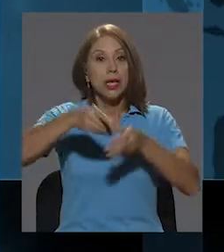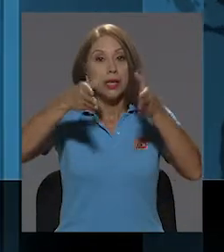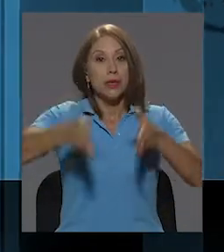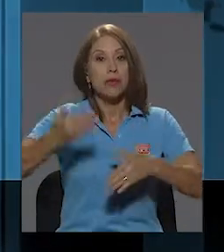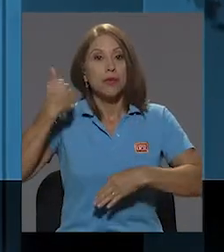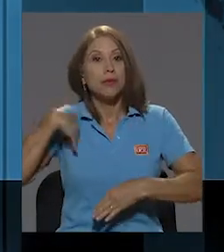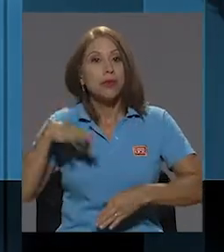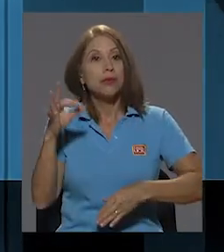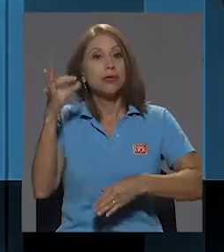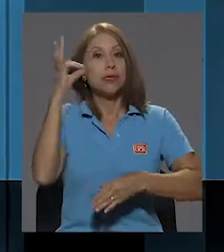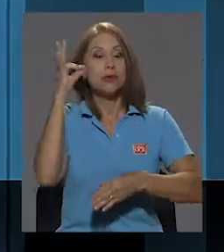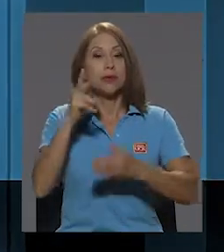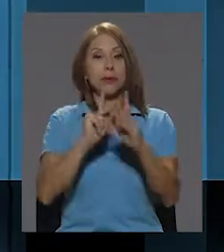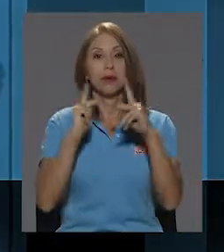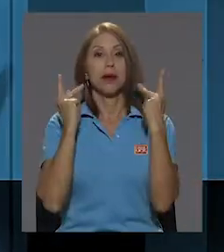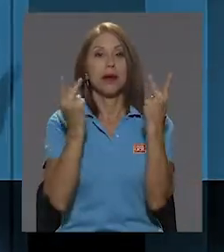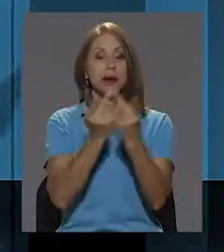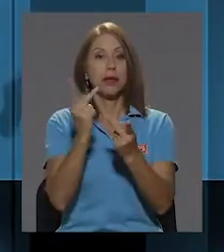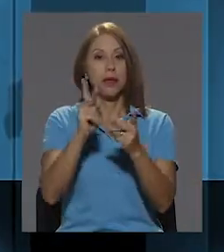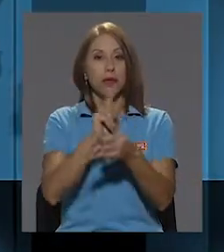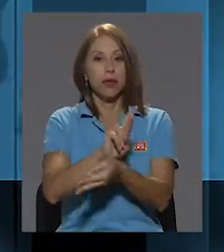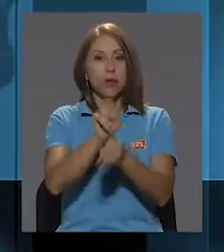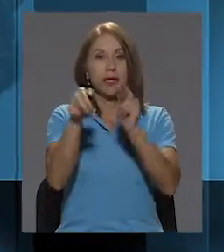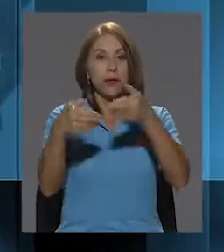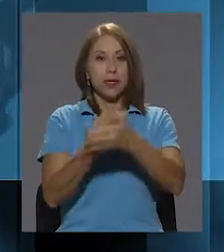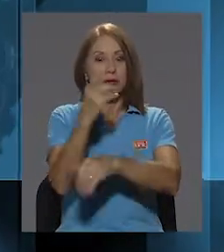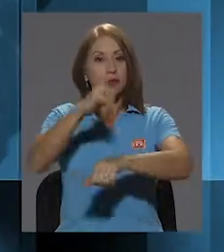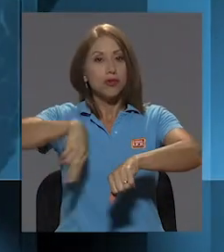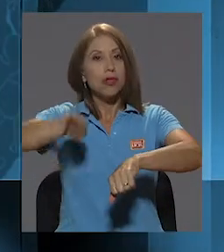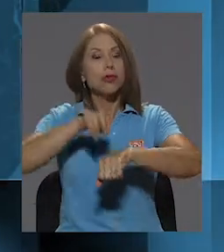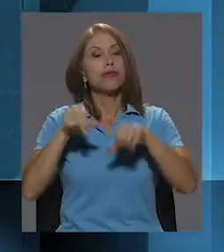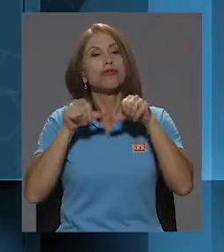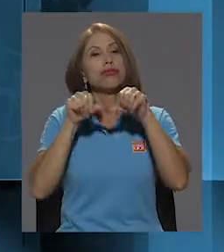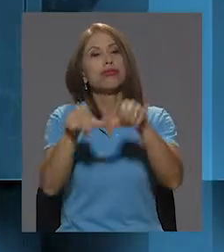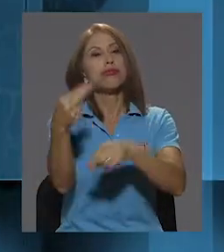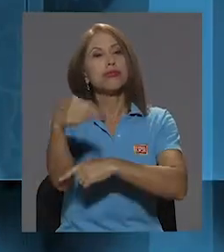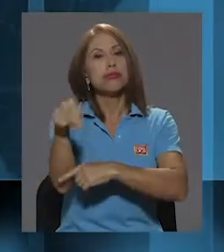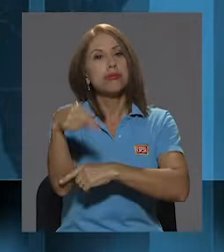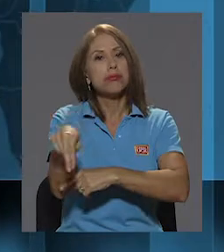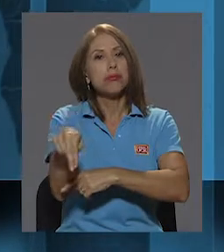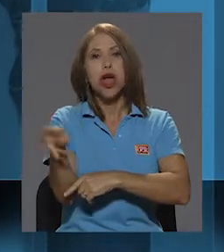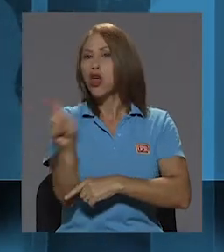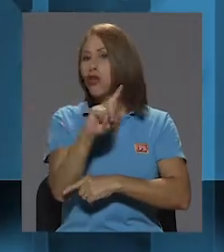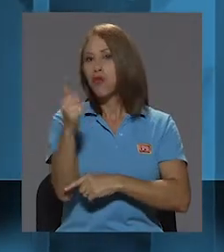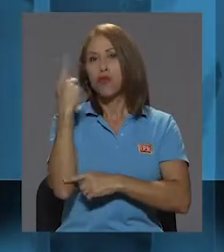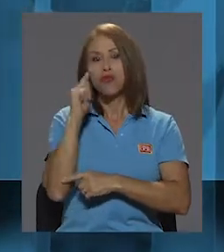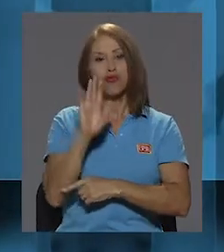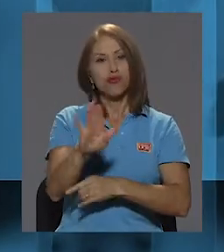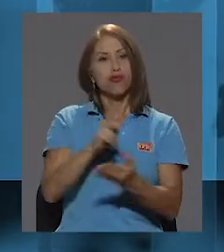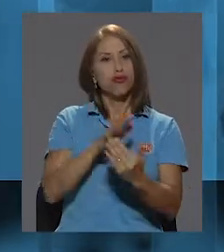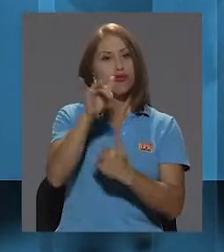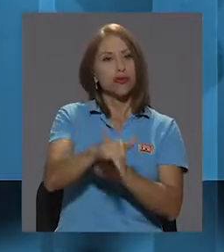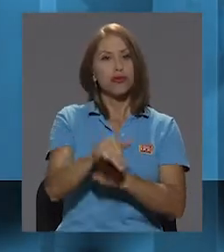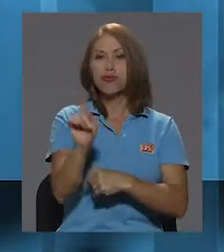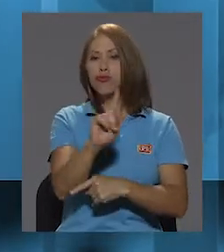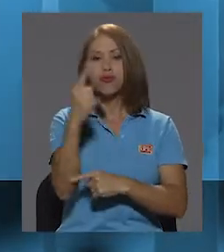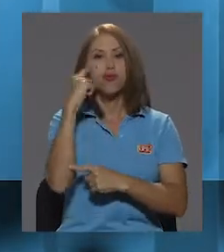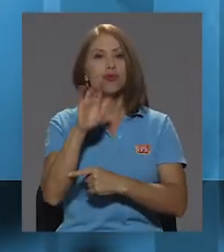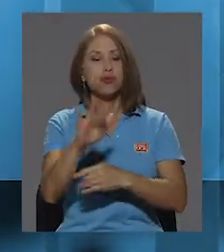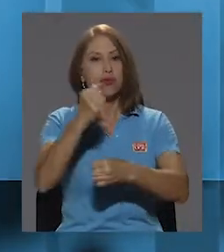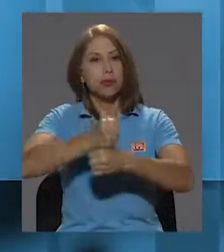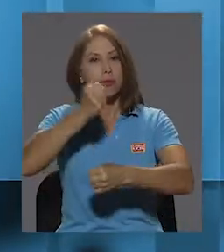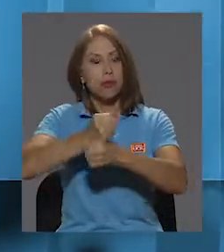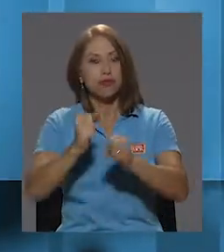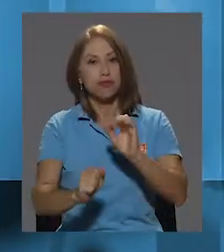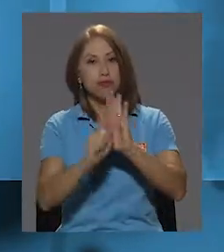Los diputados y diputadas de Restauración Nacional siguen siendo noticia, y no por sus proyectos o por su trabajo